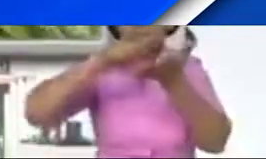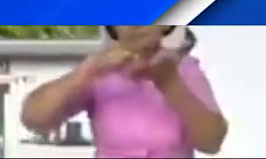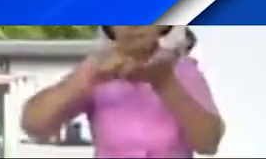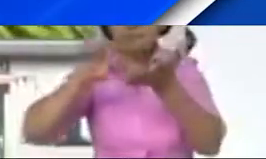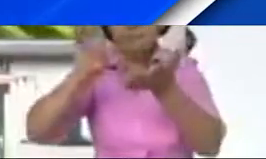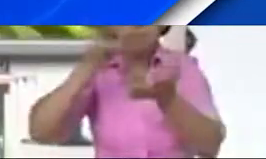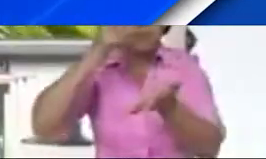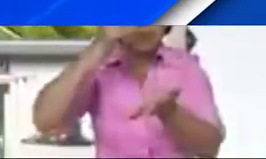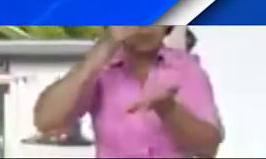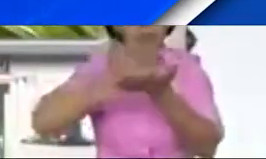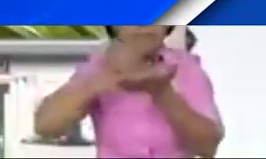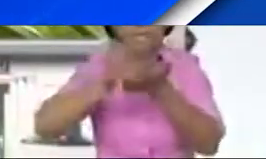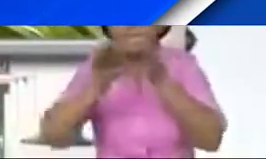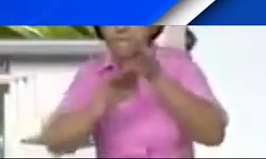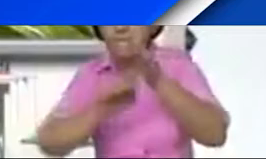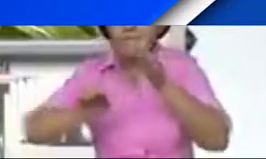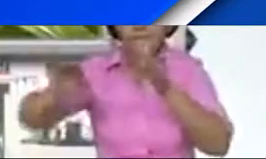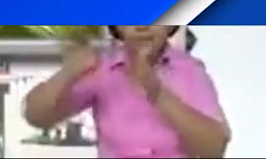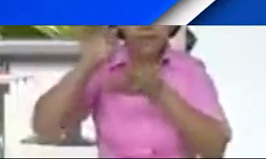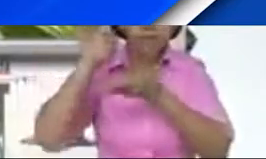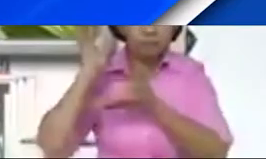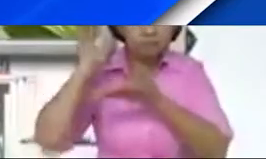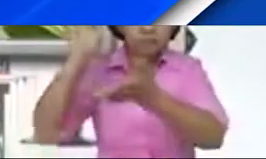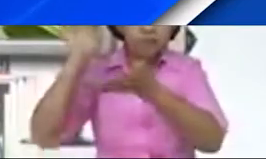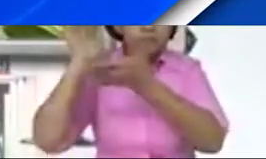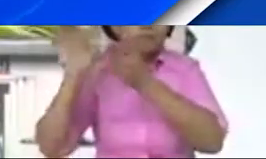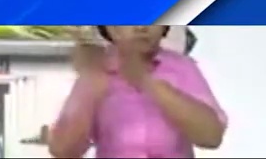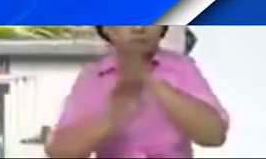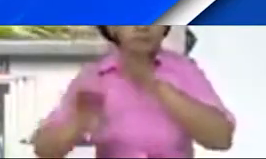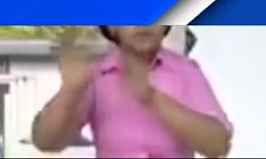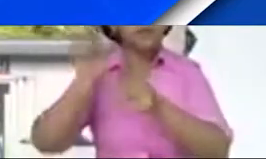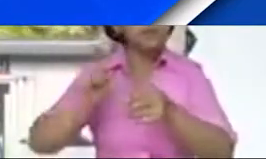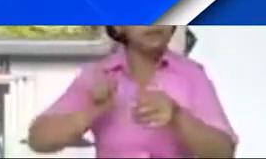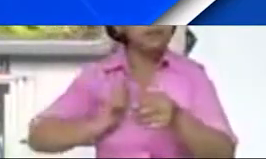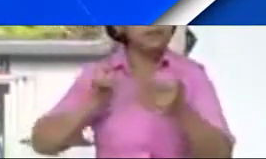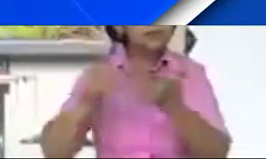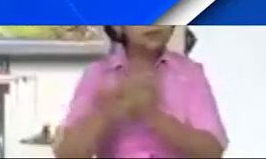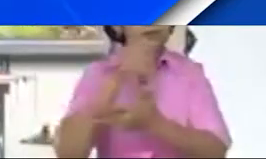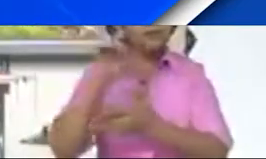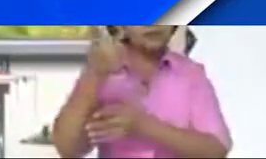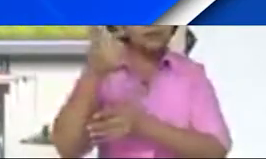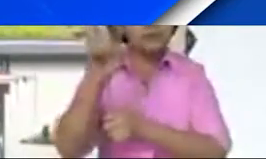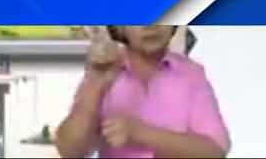se ha duplicado, produciéndose en la actualidad el